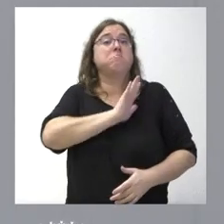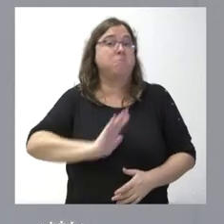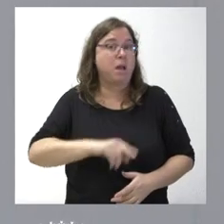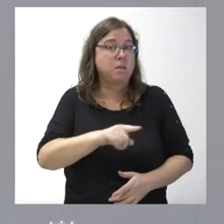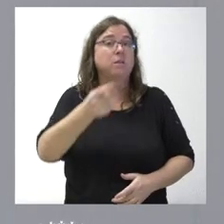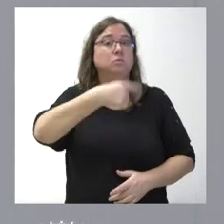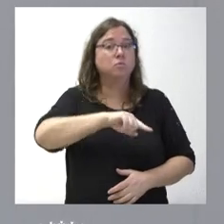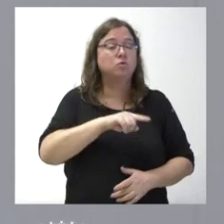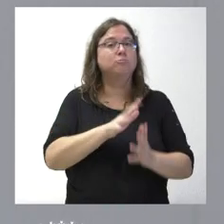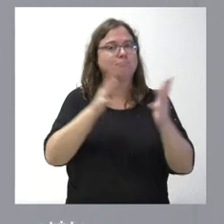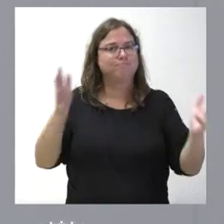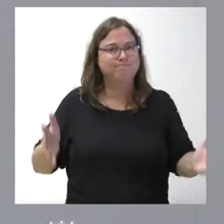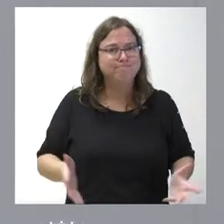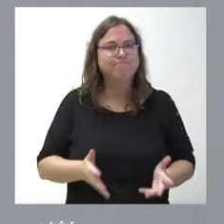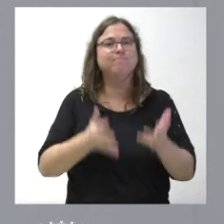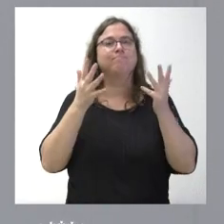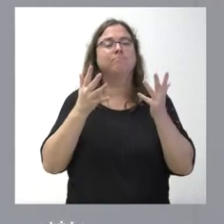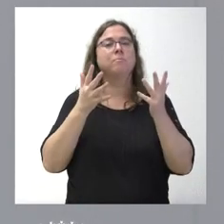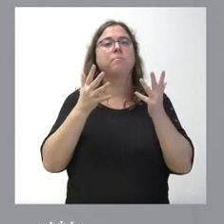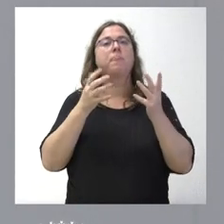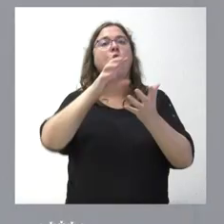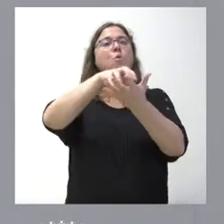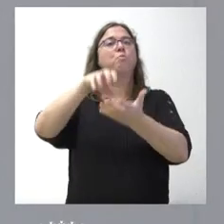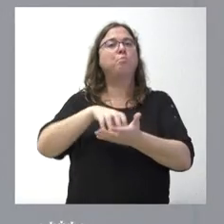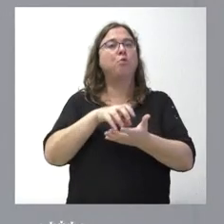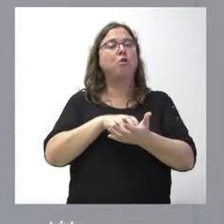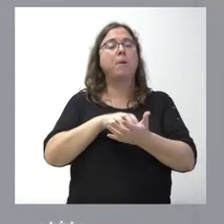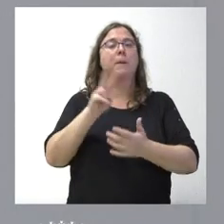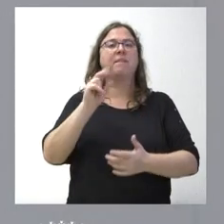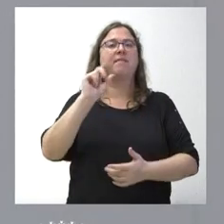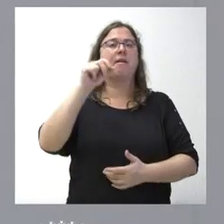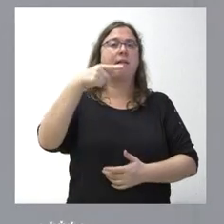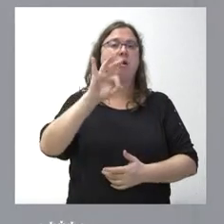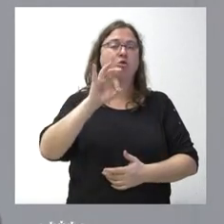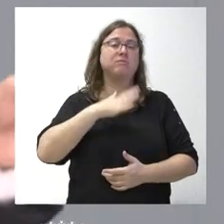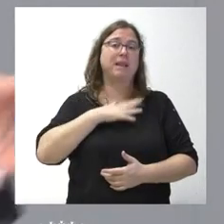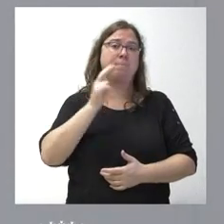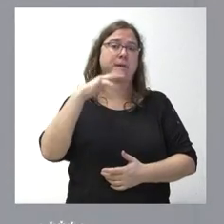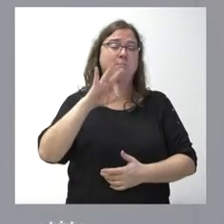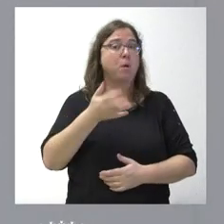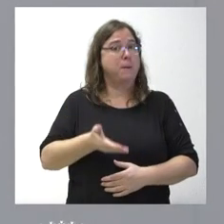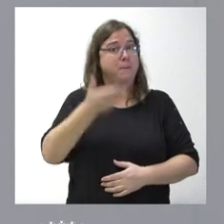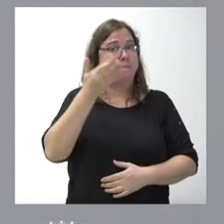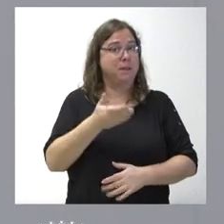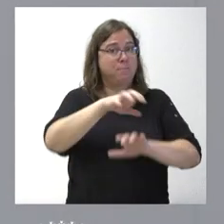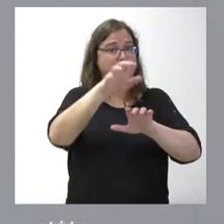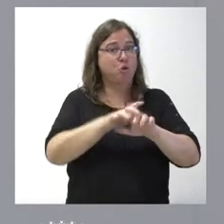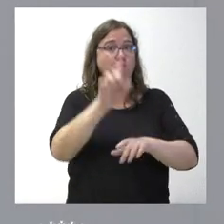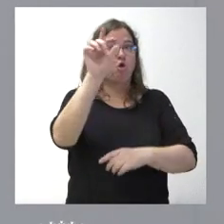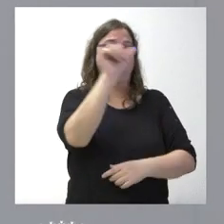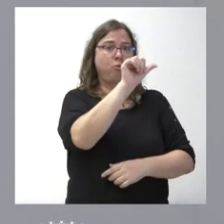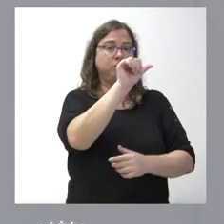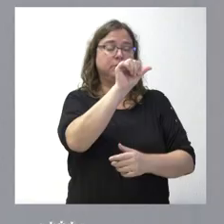venido impulsando la ampliación del polígono de villadangos del páramo que es el principal polígono del noroeste de la Península